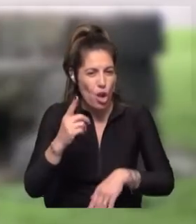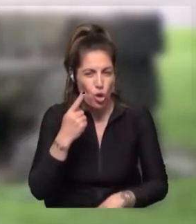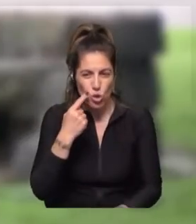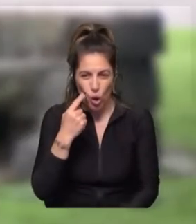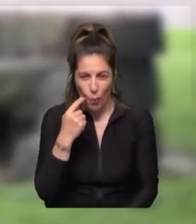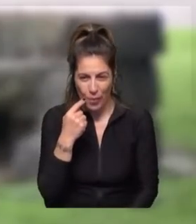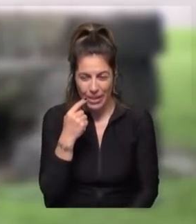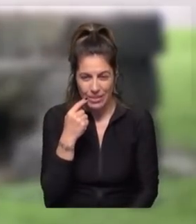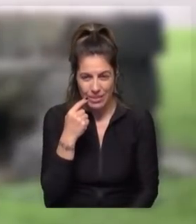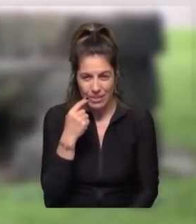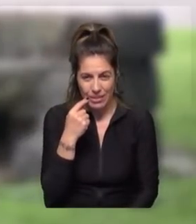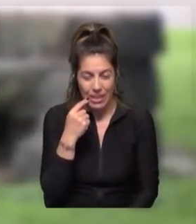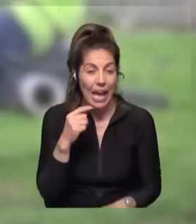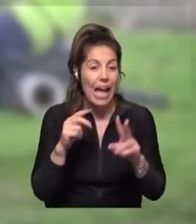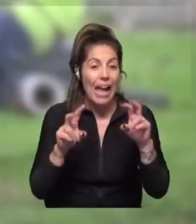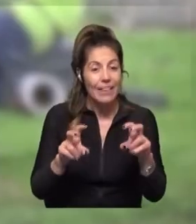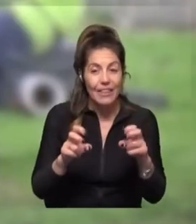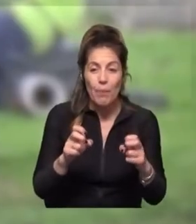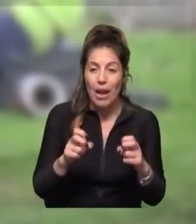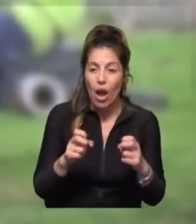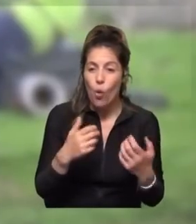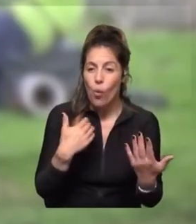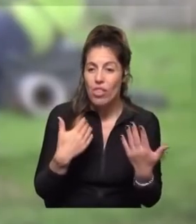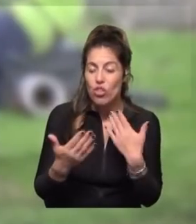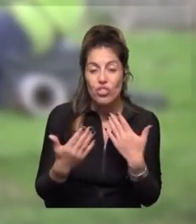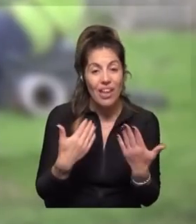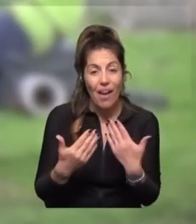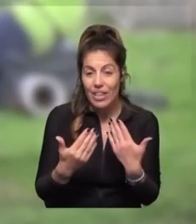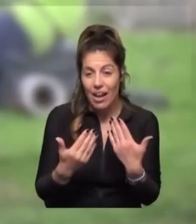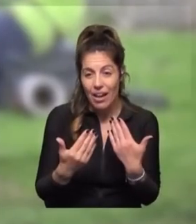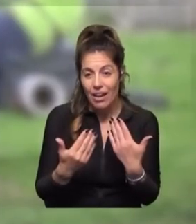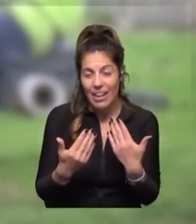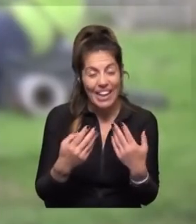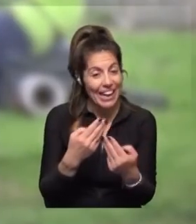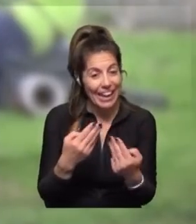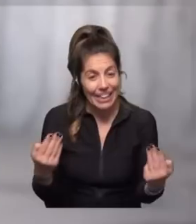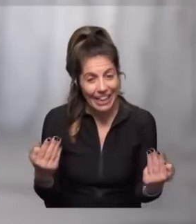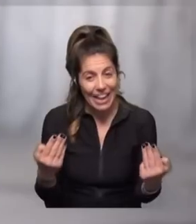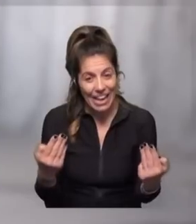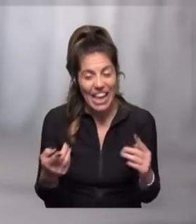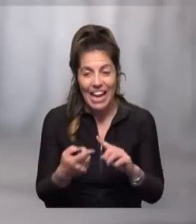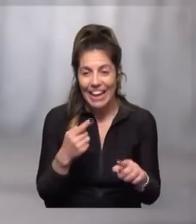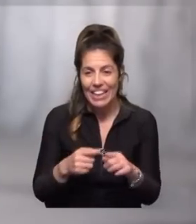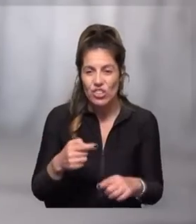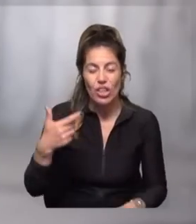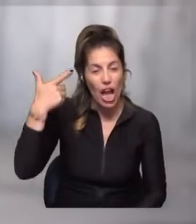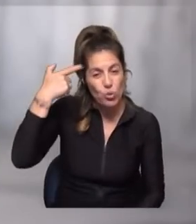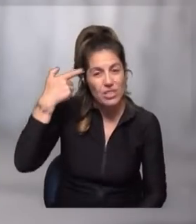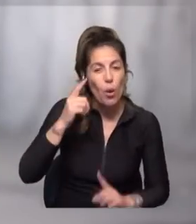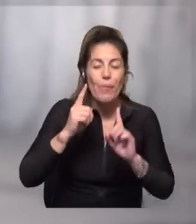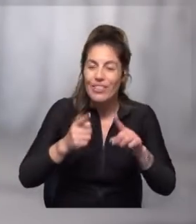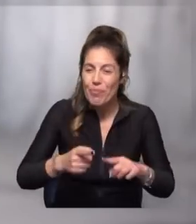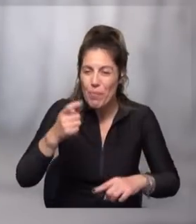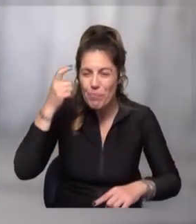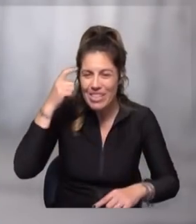y el tema cuando se traen en agenda generalmente se traen relación al suicidio pero también tenemos